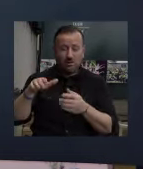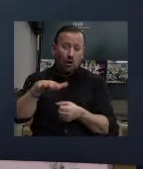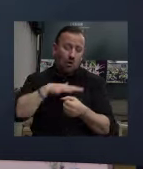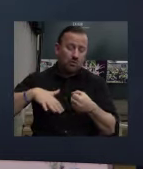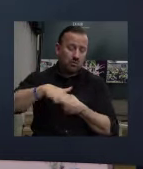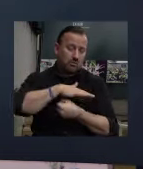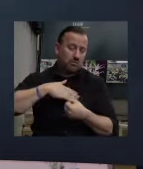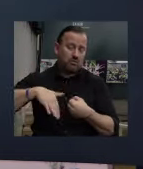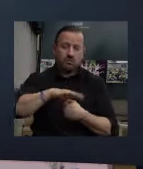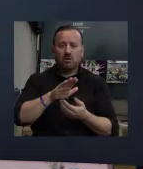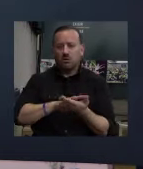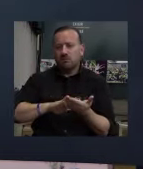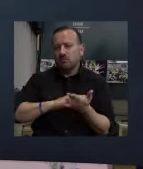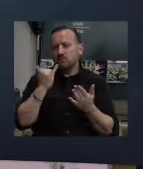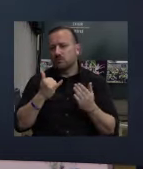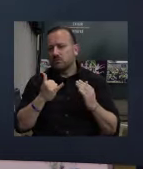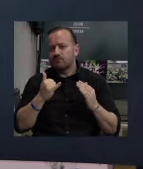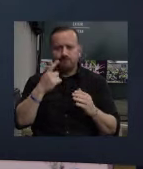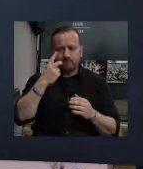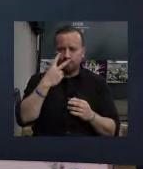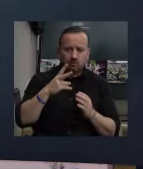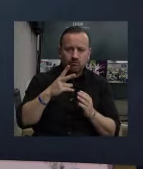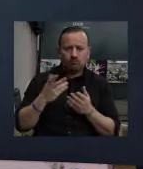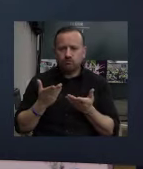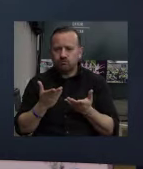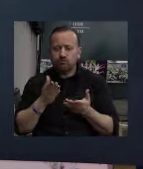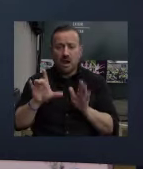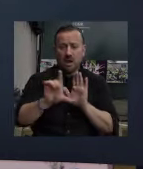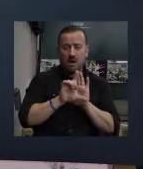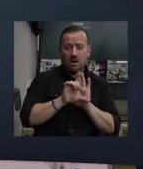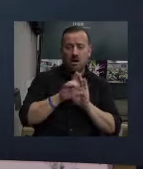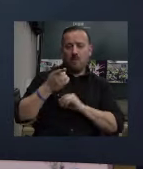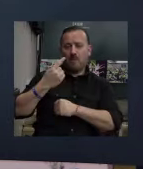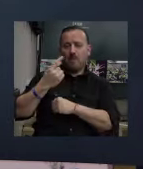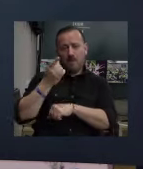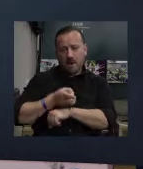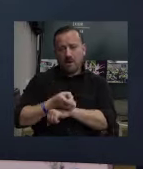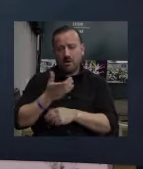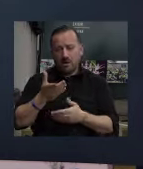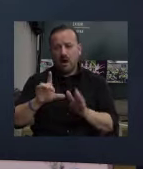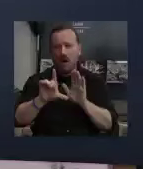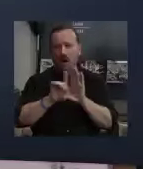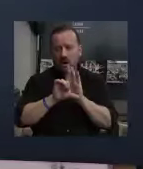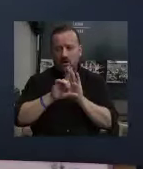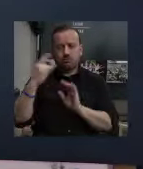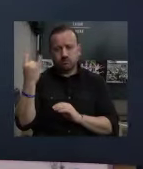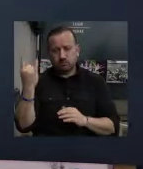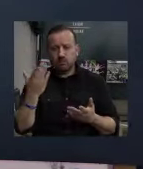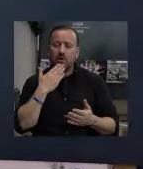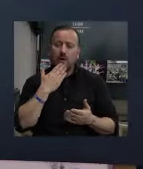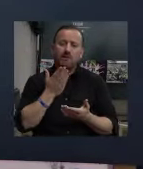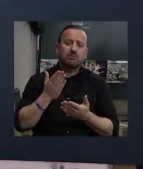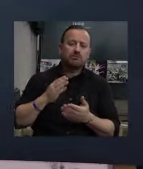eh nos alineamos con las directrices que establece la ley de educación superior y al mismo tiempo también la